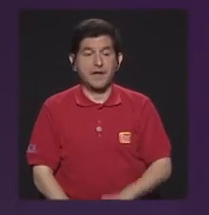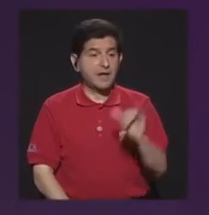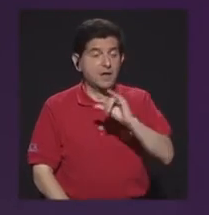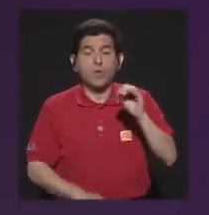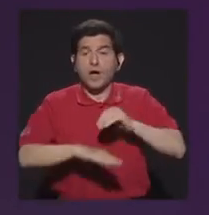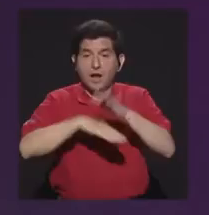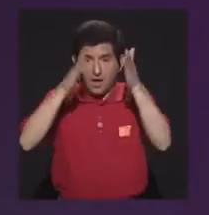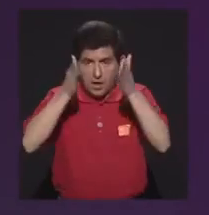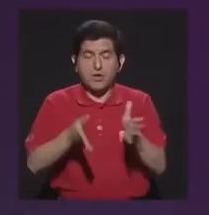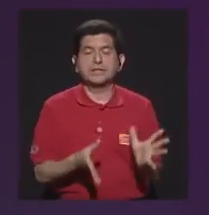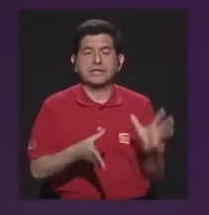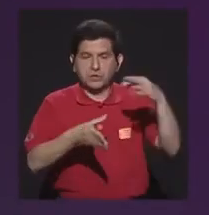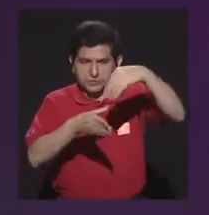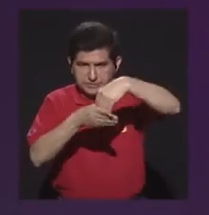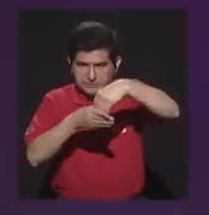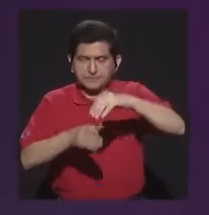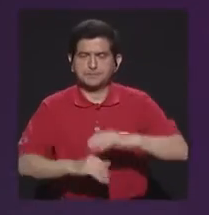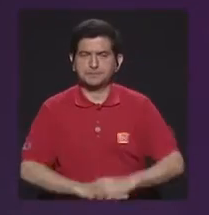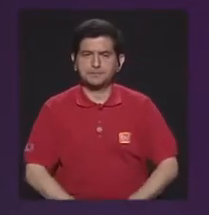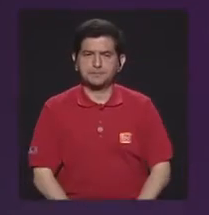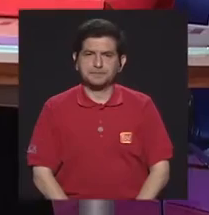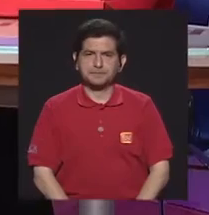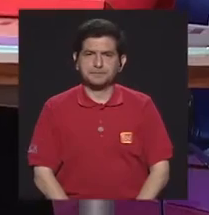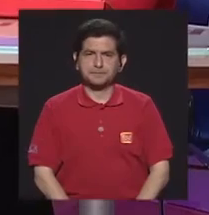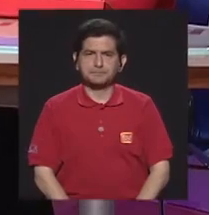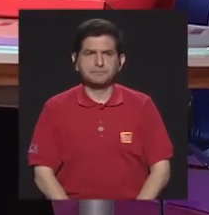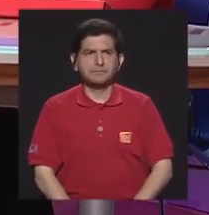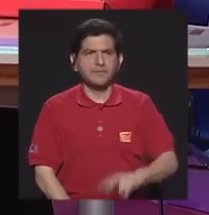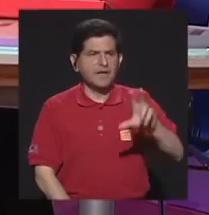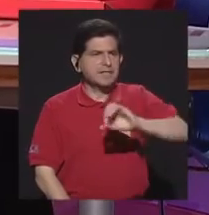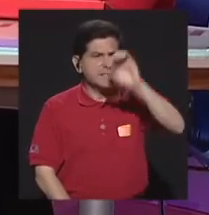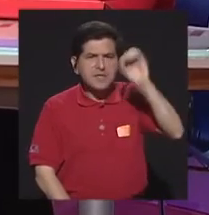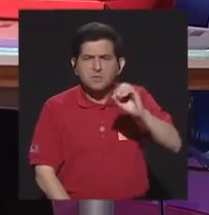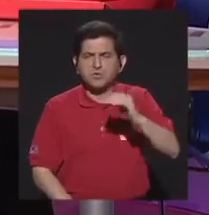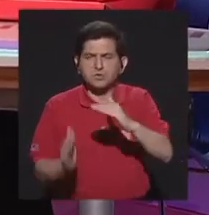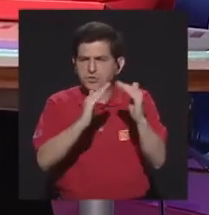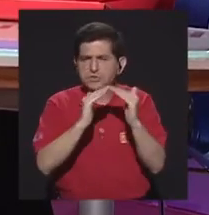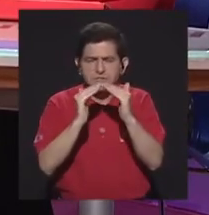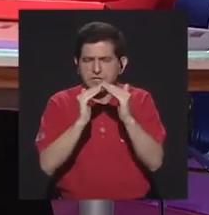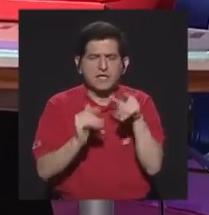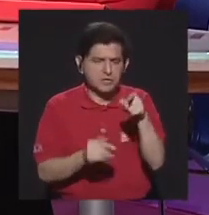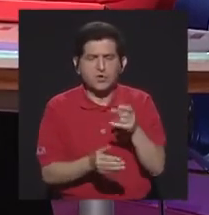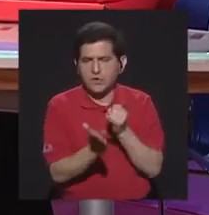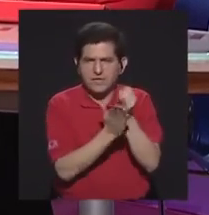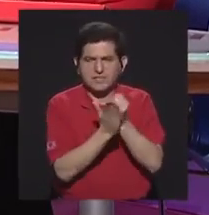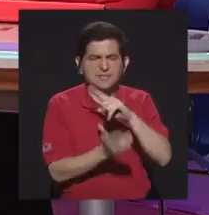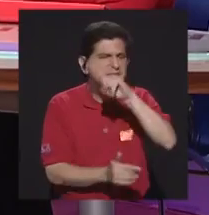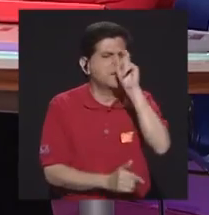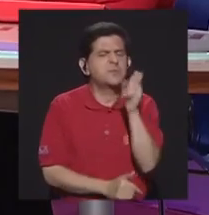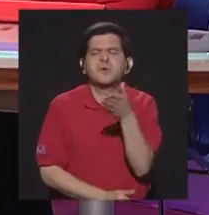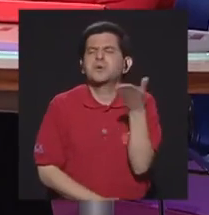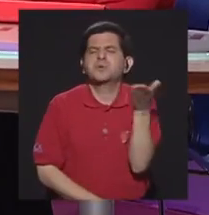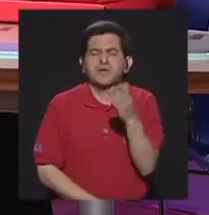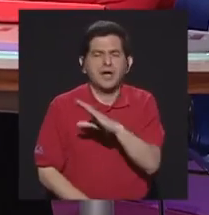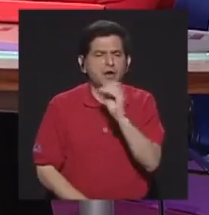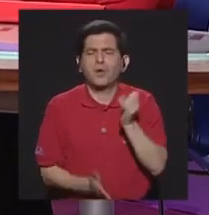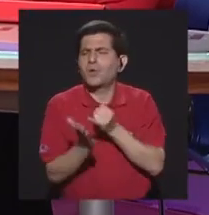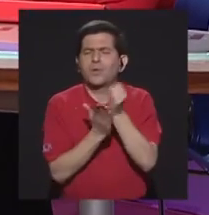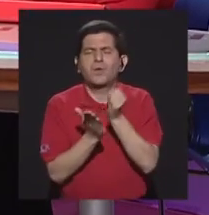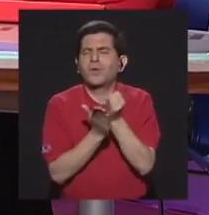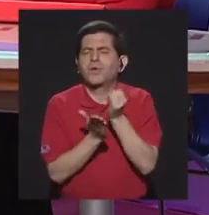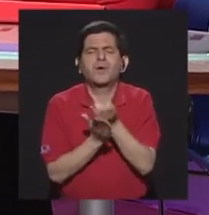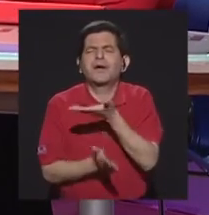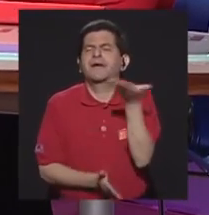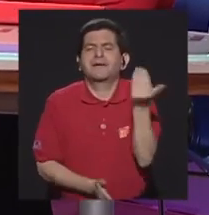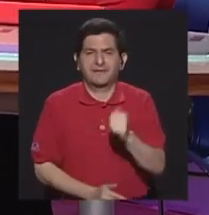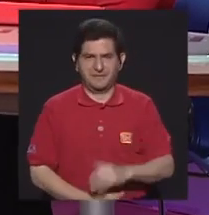orientadores y orientadoras. Con el 30% de la población. ¿Qué preguntamos o qué investigamos en esos,